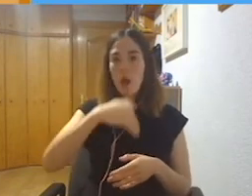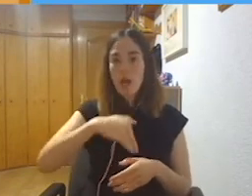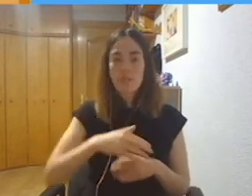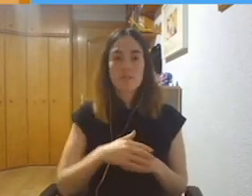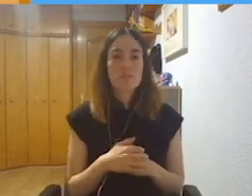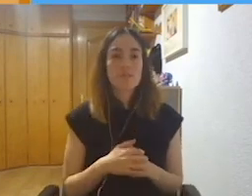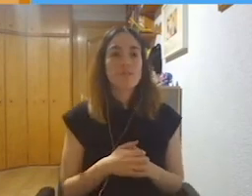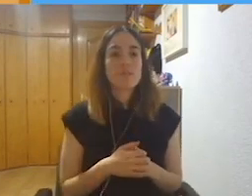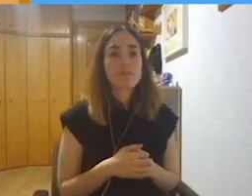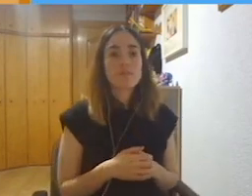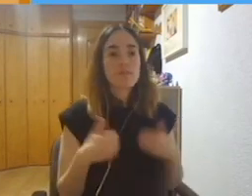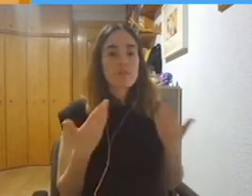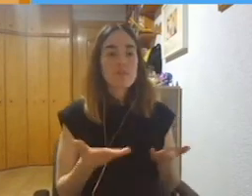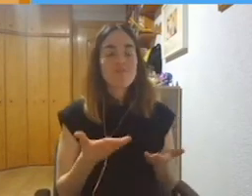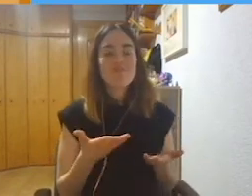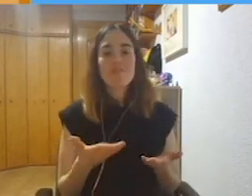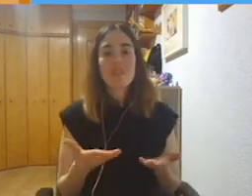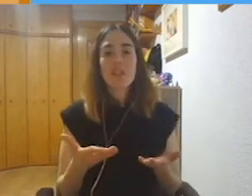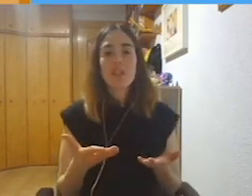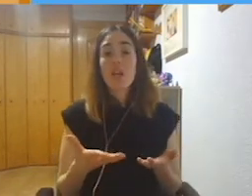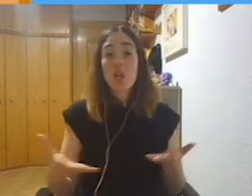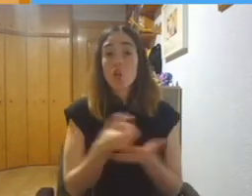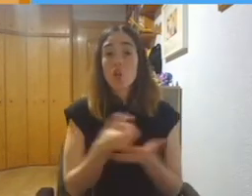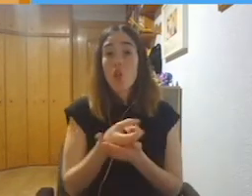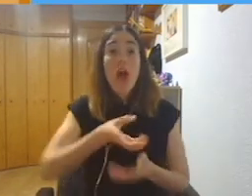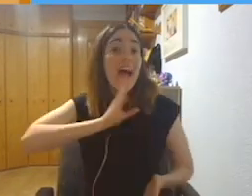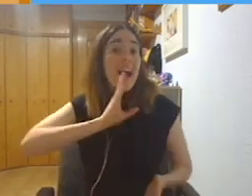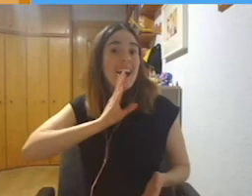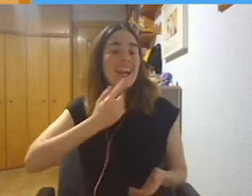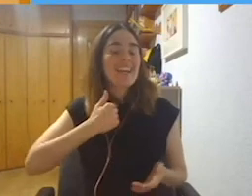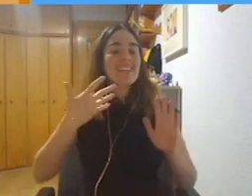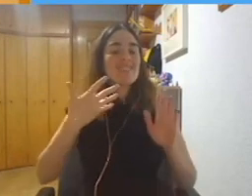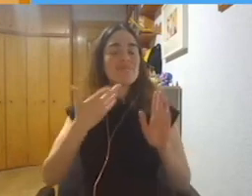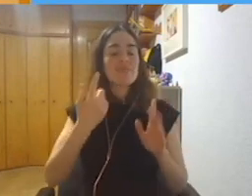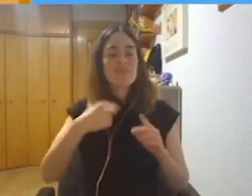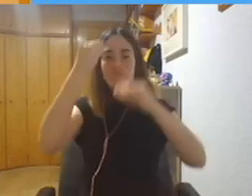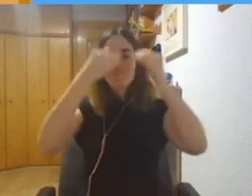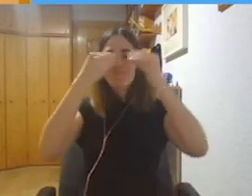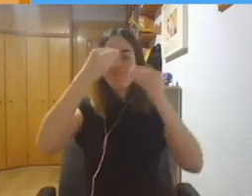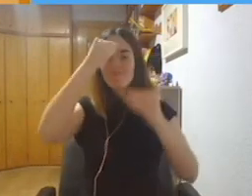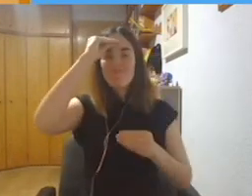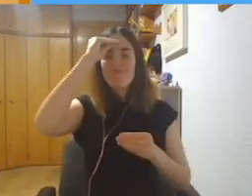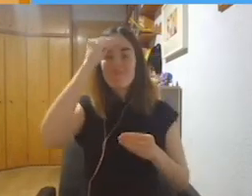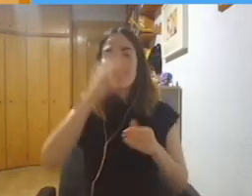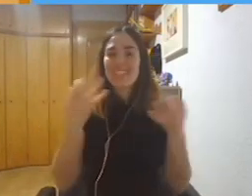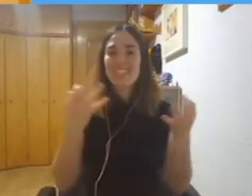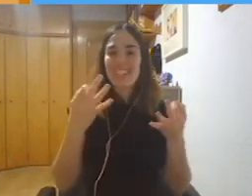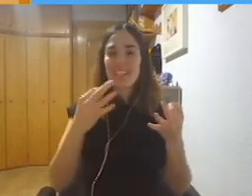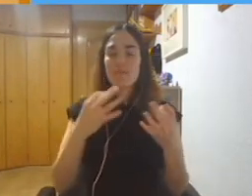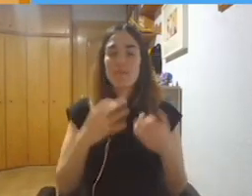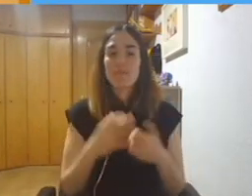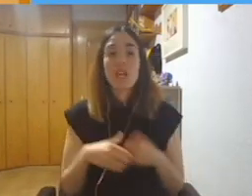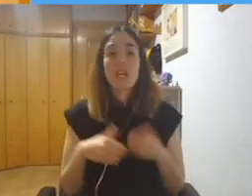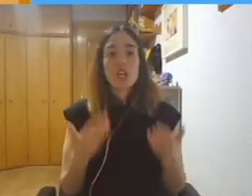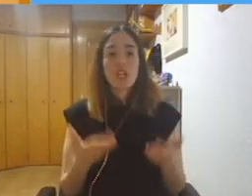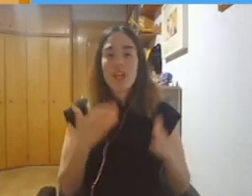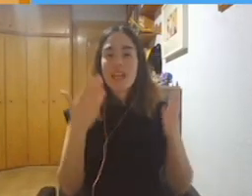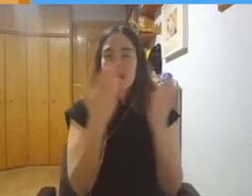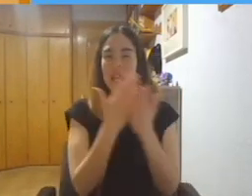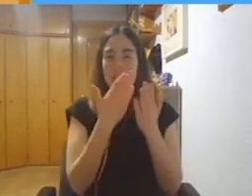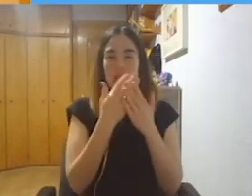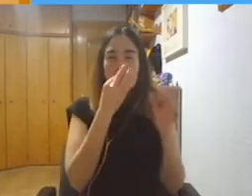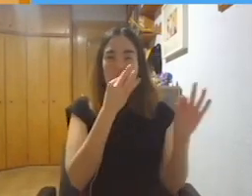¿Qué se extrae de todo lo que acabo de decir? Como yo he dicho, este estudio ha bebido